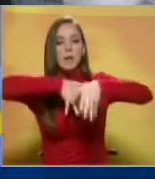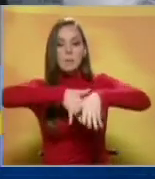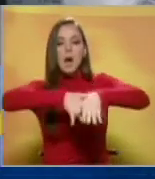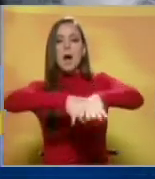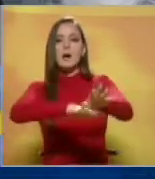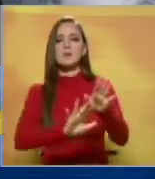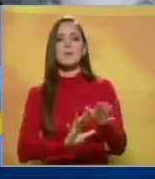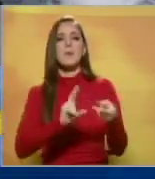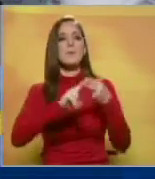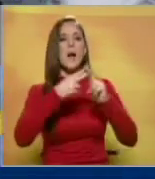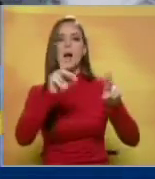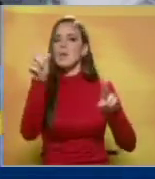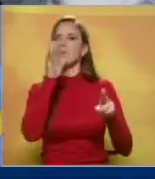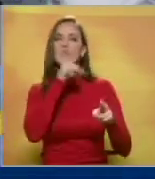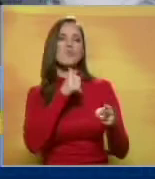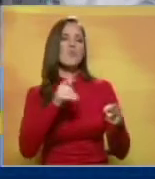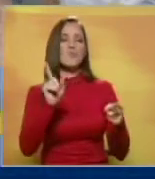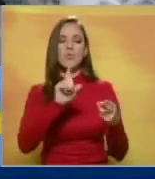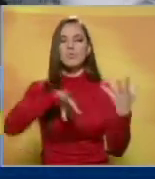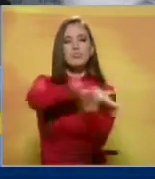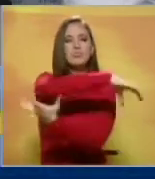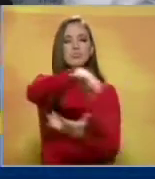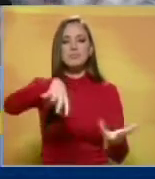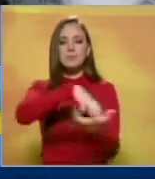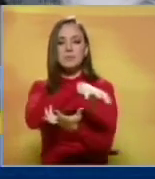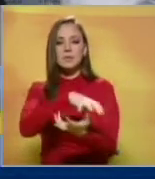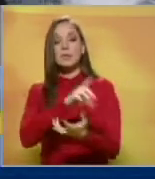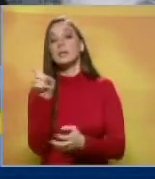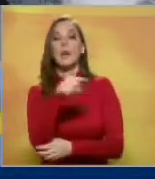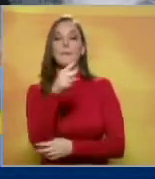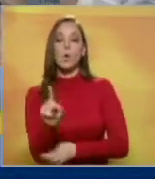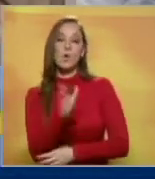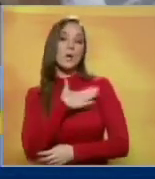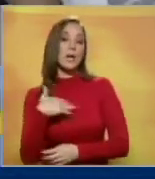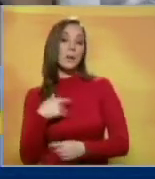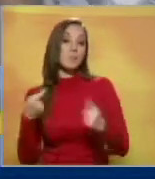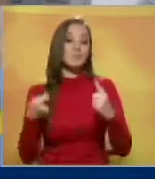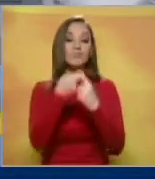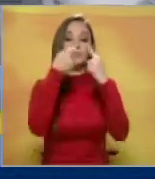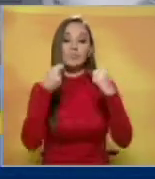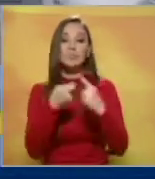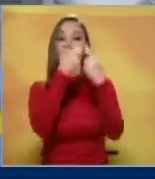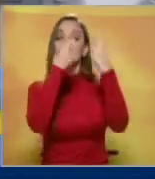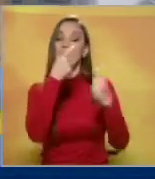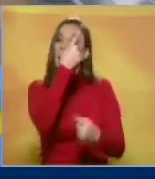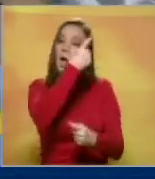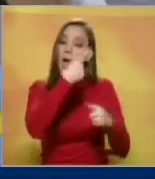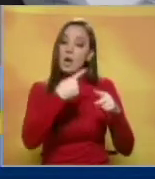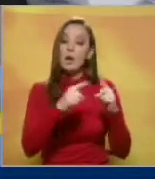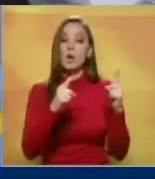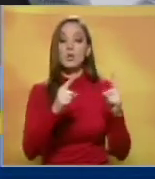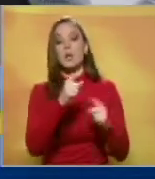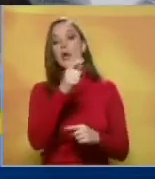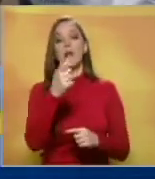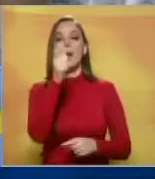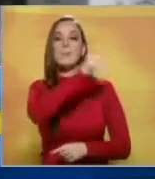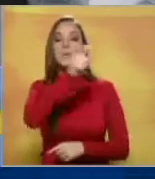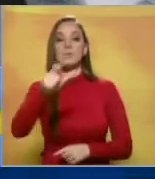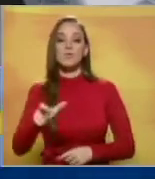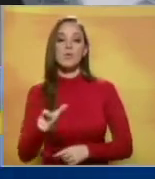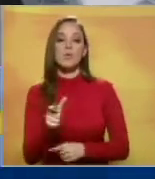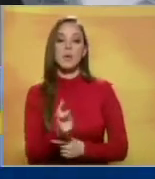ningún tipo de violencia y sin atentar contra las personas y las